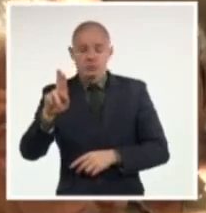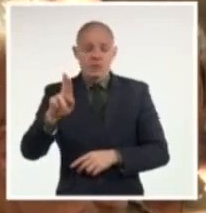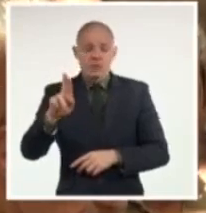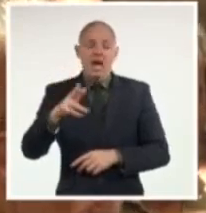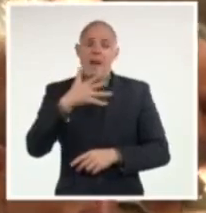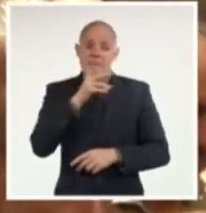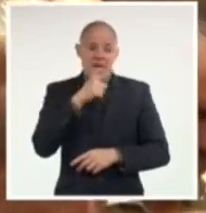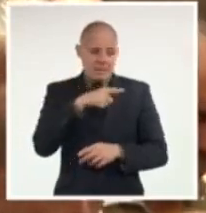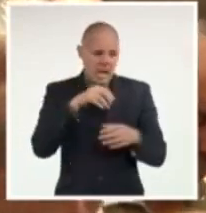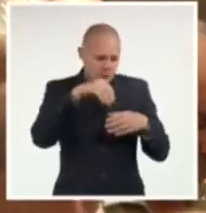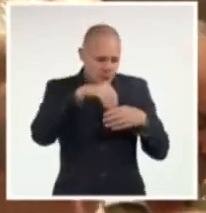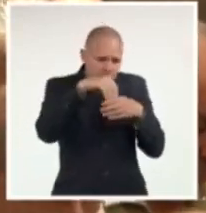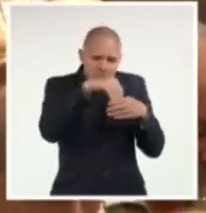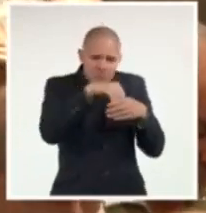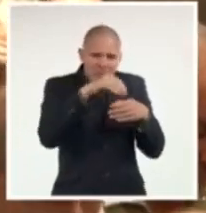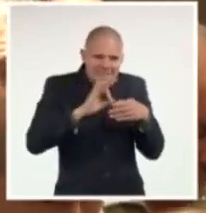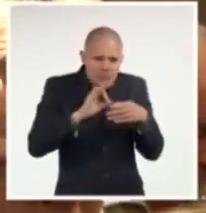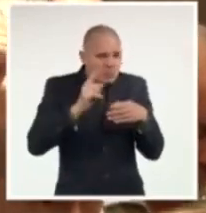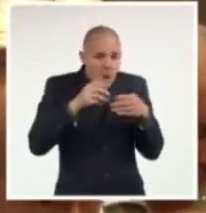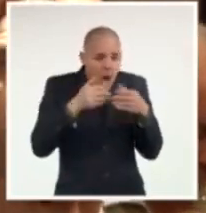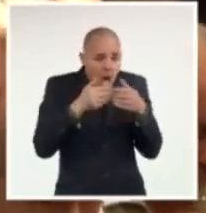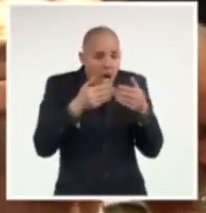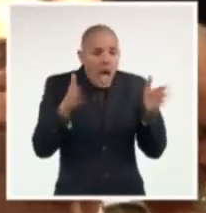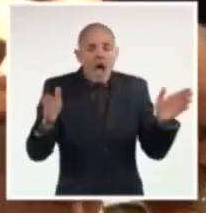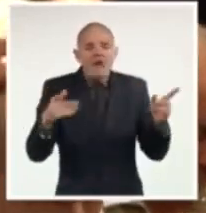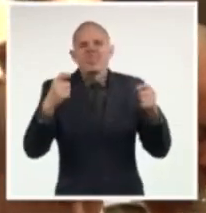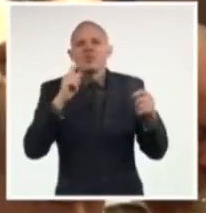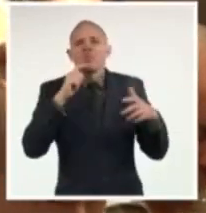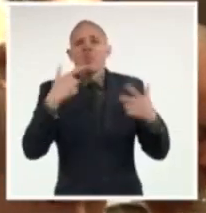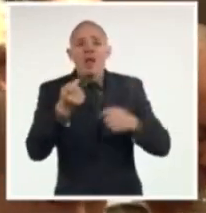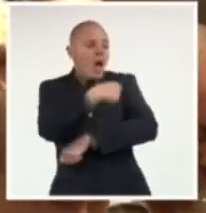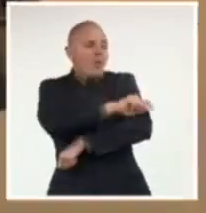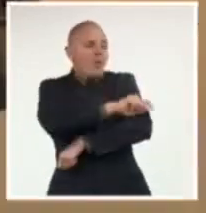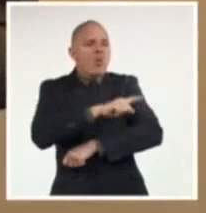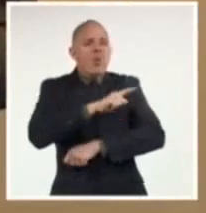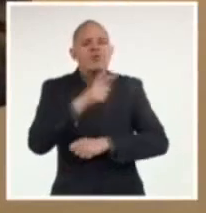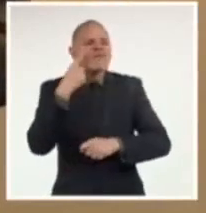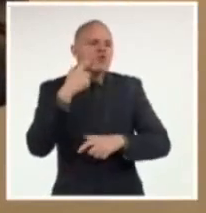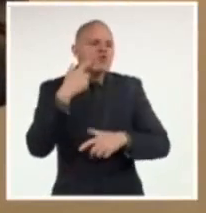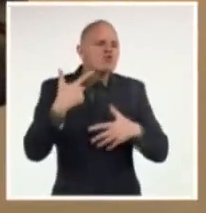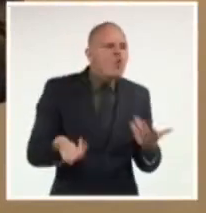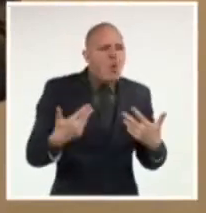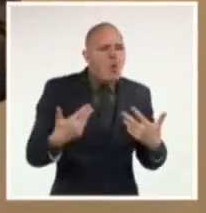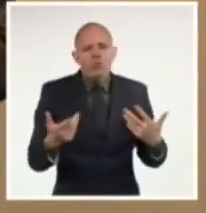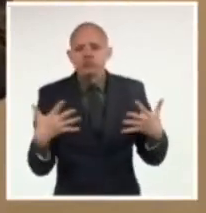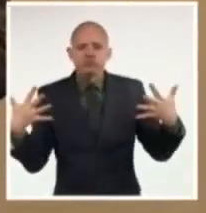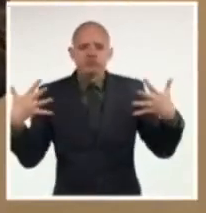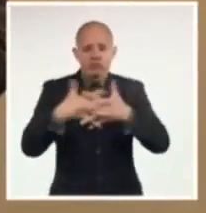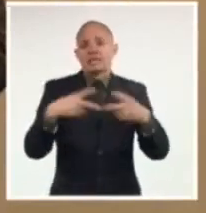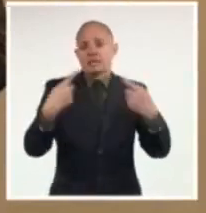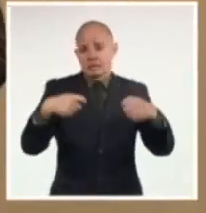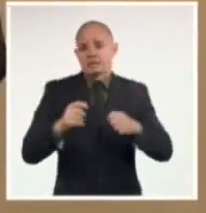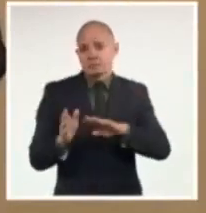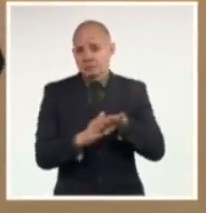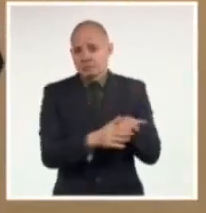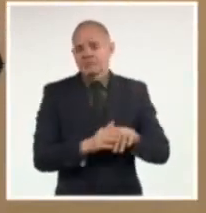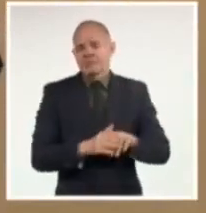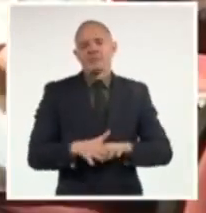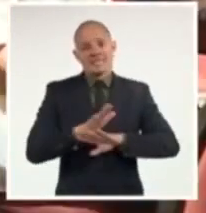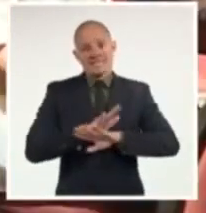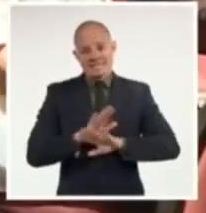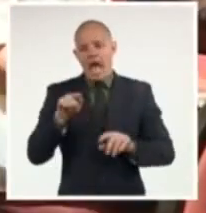y como dije antes, la liberación de esa generación también va a pasar por acá. ¿Sí? Desde la emoción del encuentro, el presidente